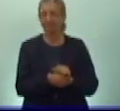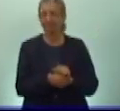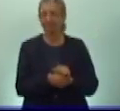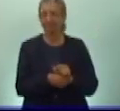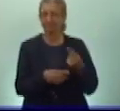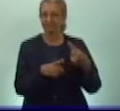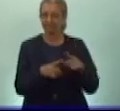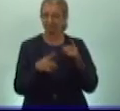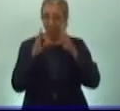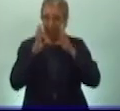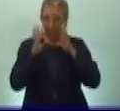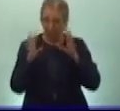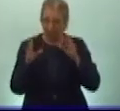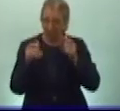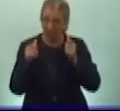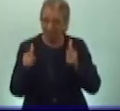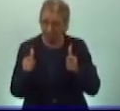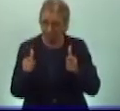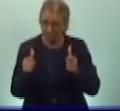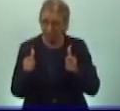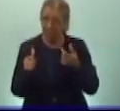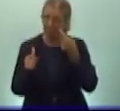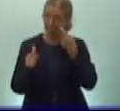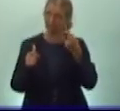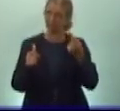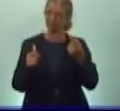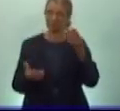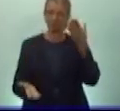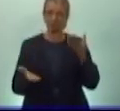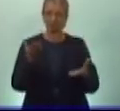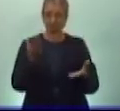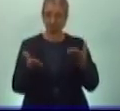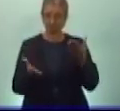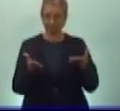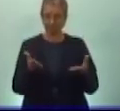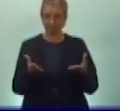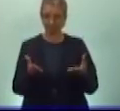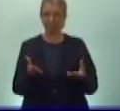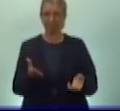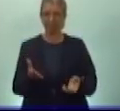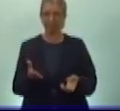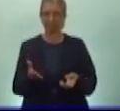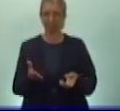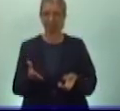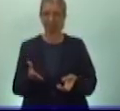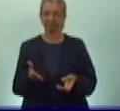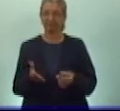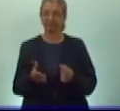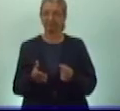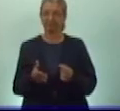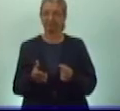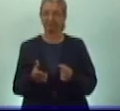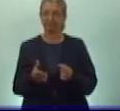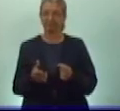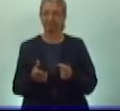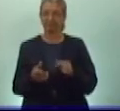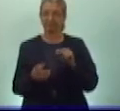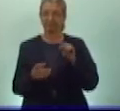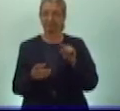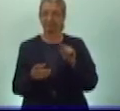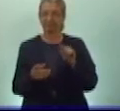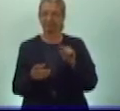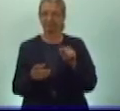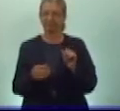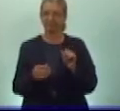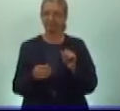que presten atención, o sea, nosotros podemos comparar que 3 por 2 es igual a 6 o 2 por 3 es igual a 6, pero en este